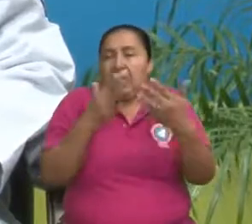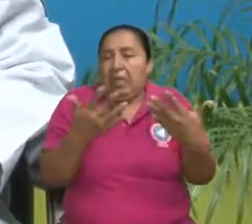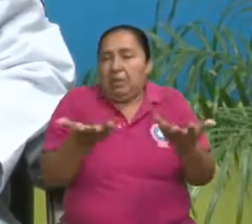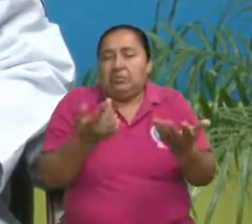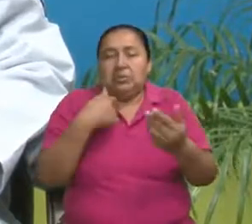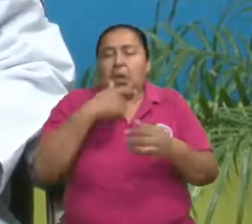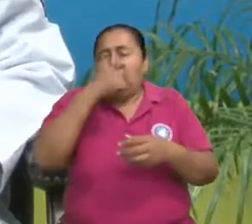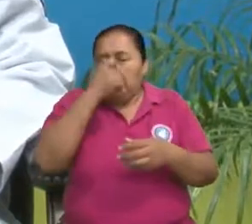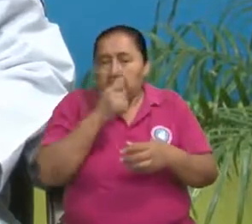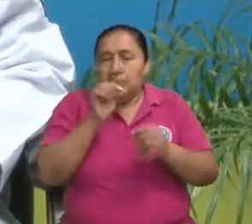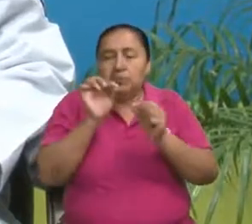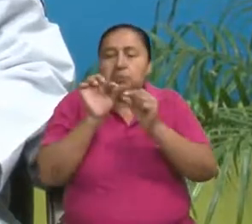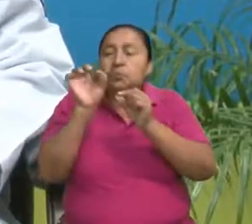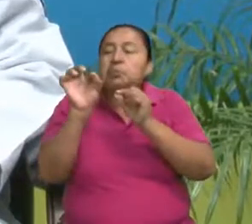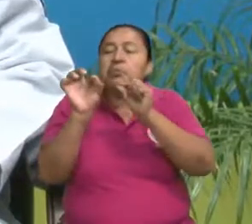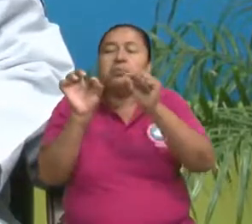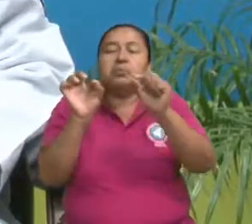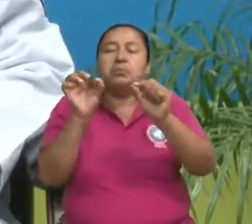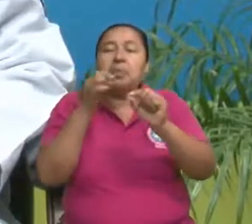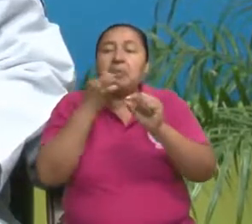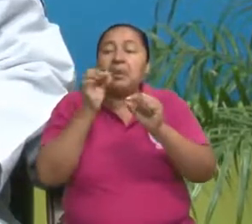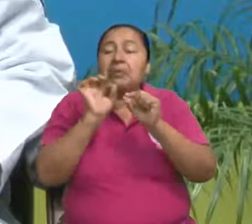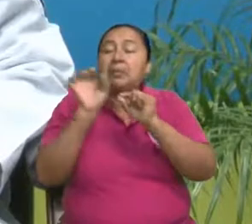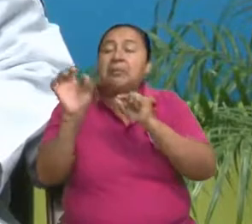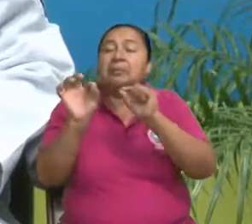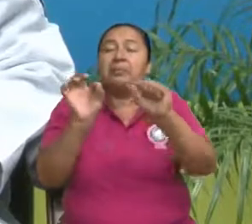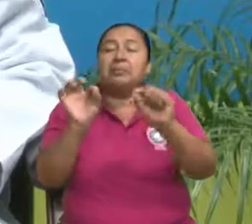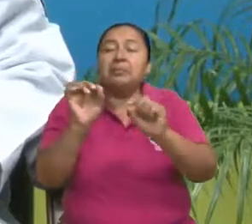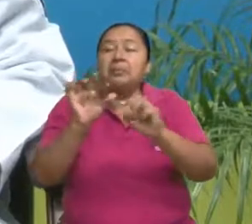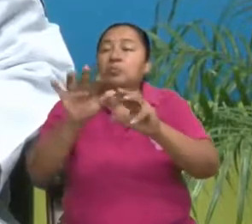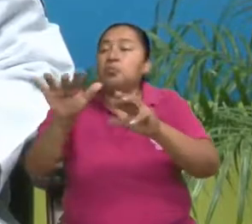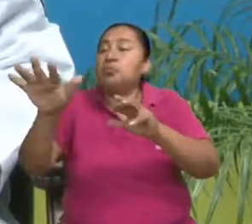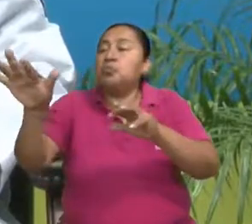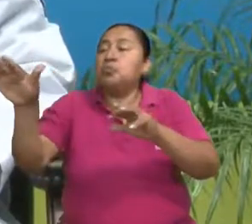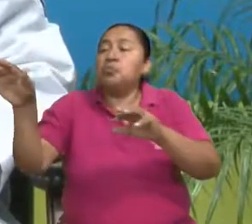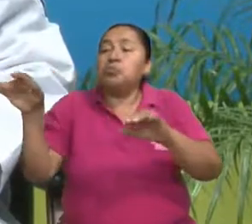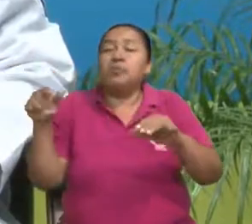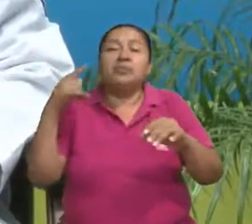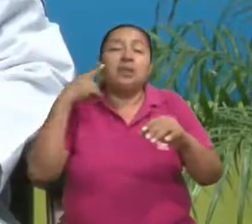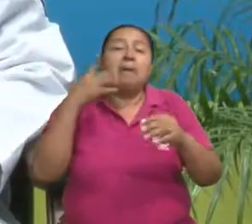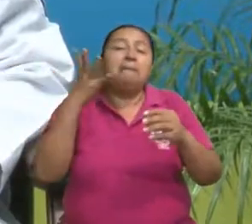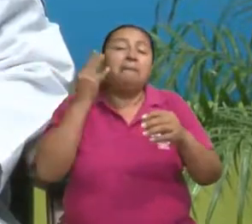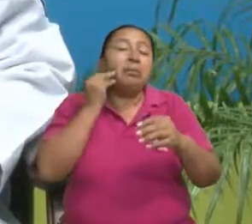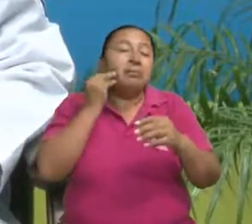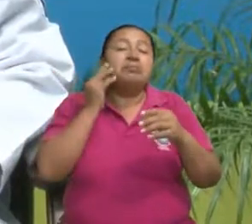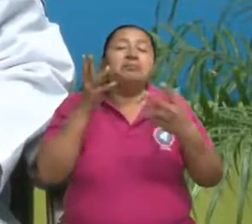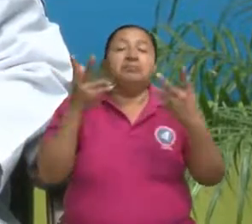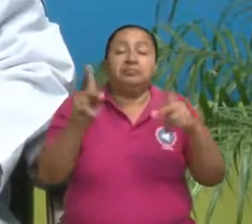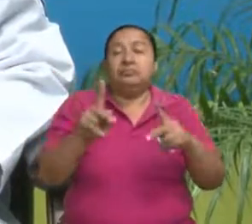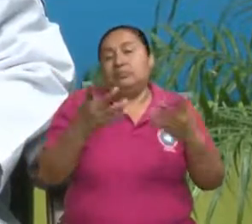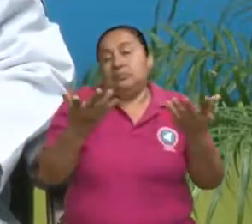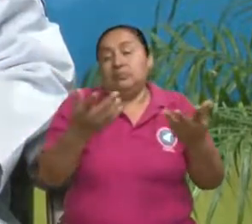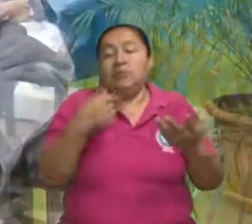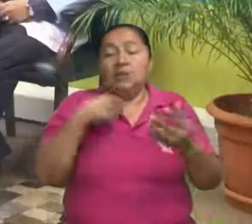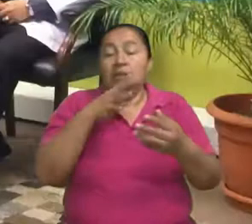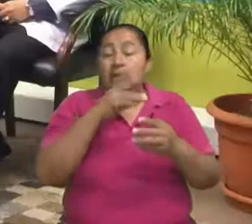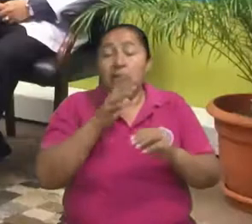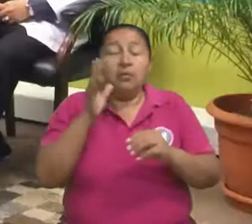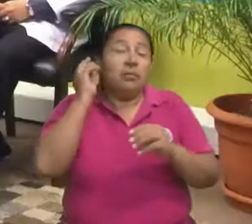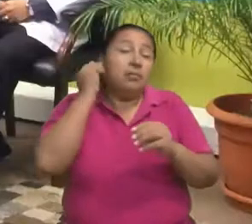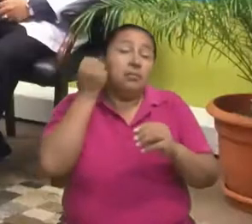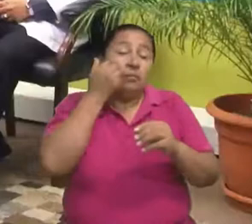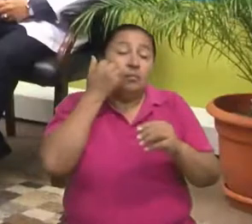que son gotitas de saliva que viajan en el ambiente. Entonces esto permite de que